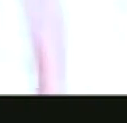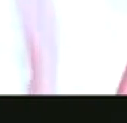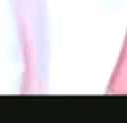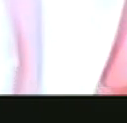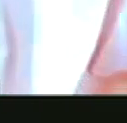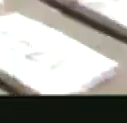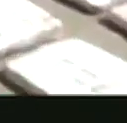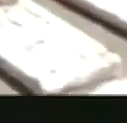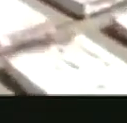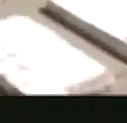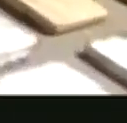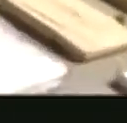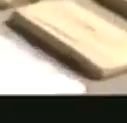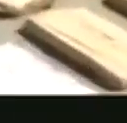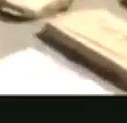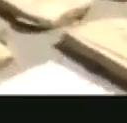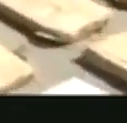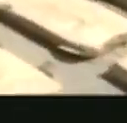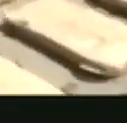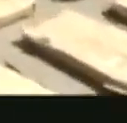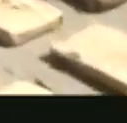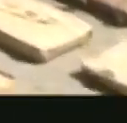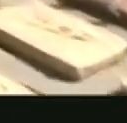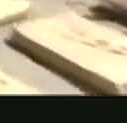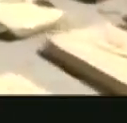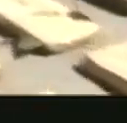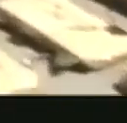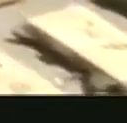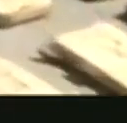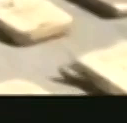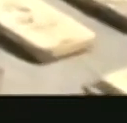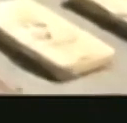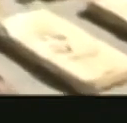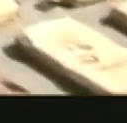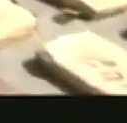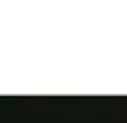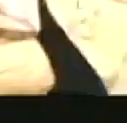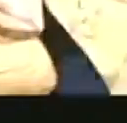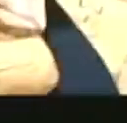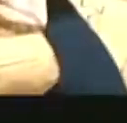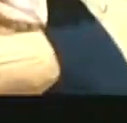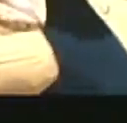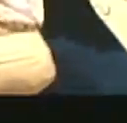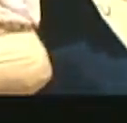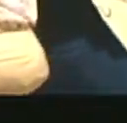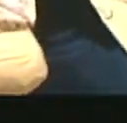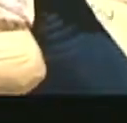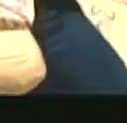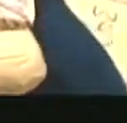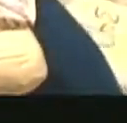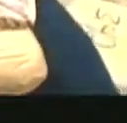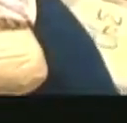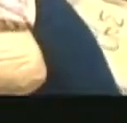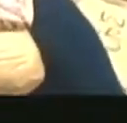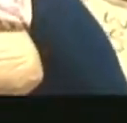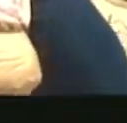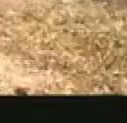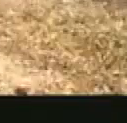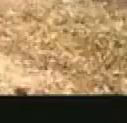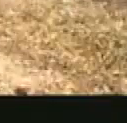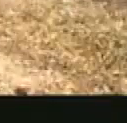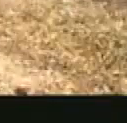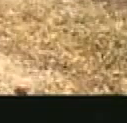promedio al año luego de su salida logramos duplicar las cifras de incautación de distintas drogas en todo el territorio